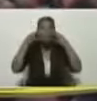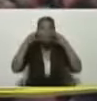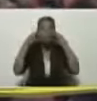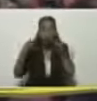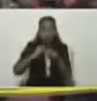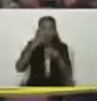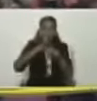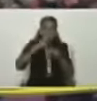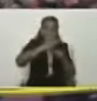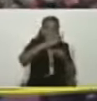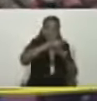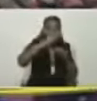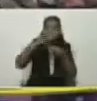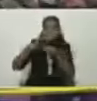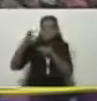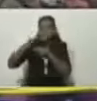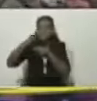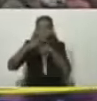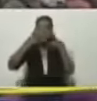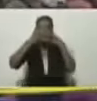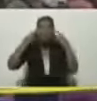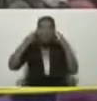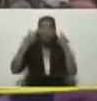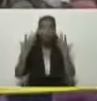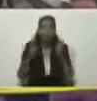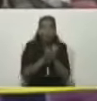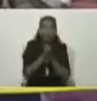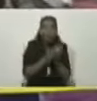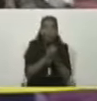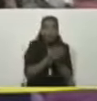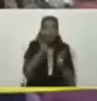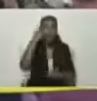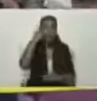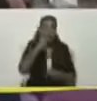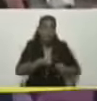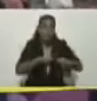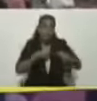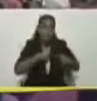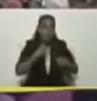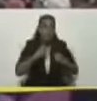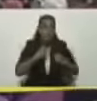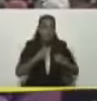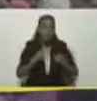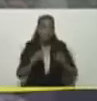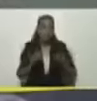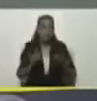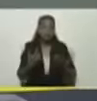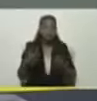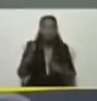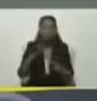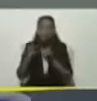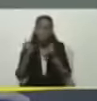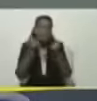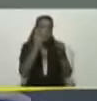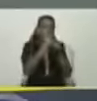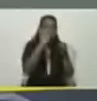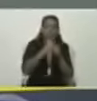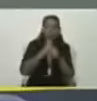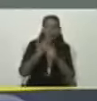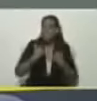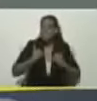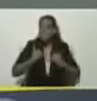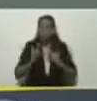Y empezamos a producir, y el emprendimiento es el corazón del circuito virtuoso del